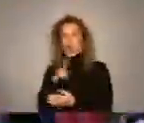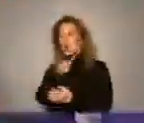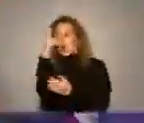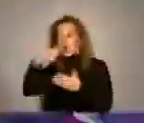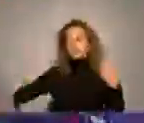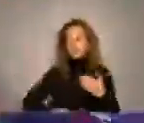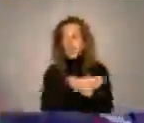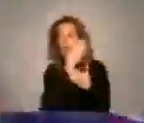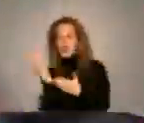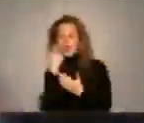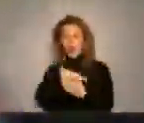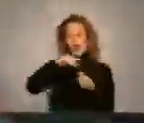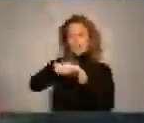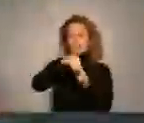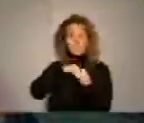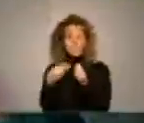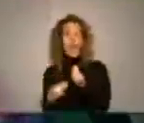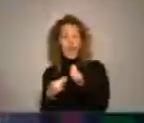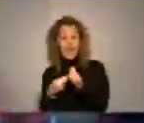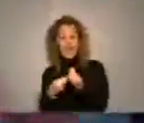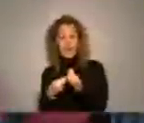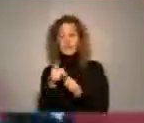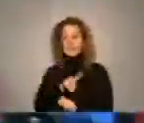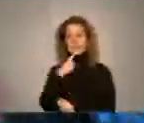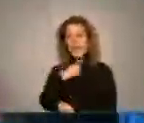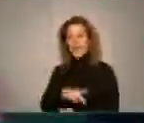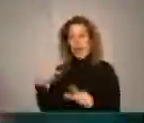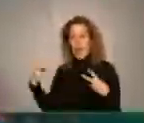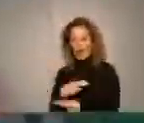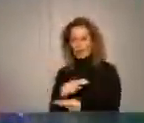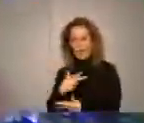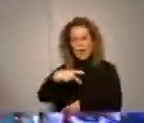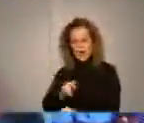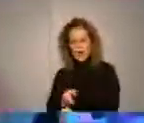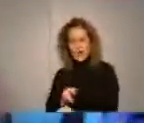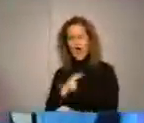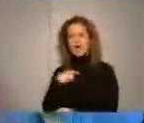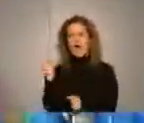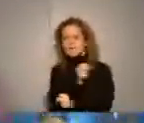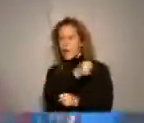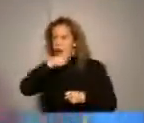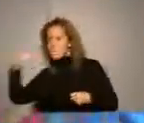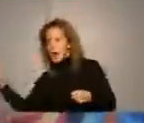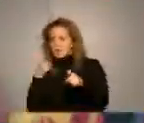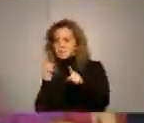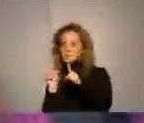telediarios. Los canariones que no se corten pueden salir del armario.